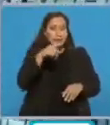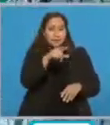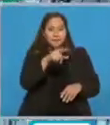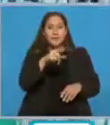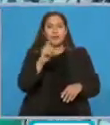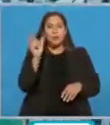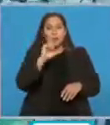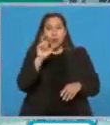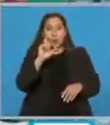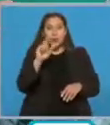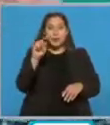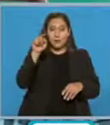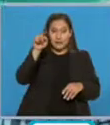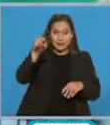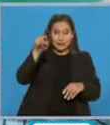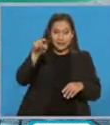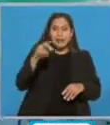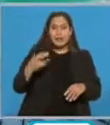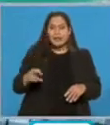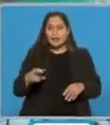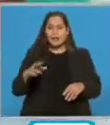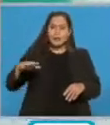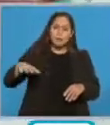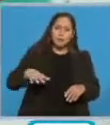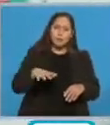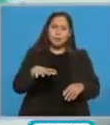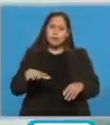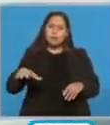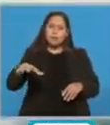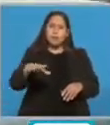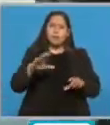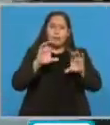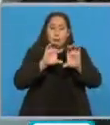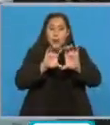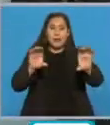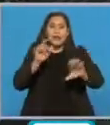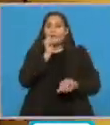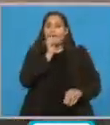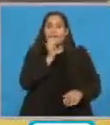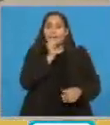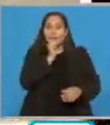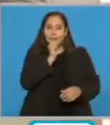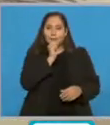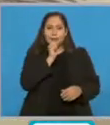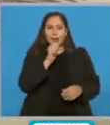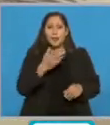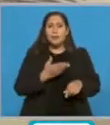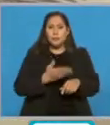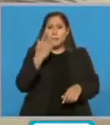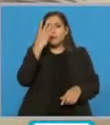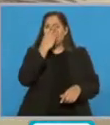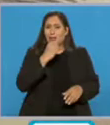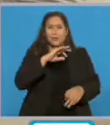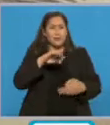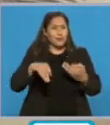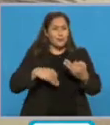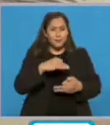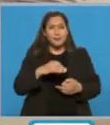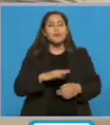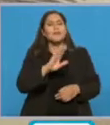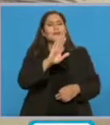cuando estaba el río así descubierto, estaba muy bonito todo.